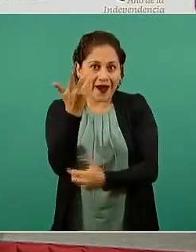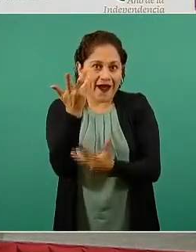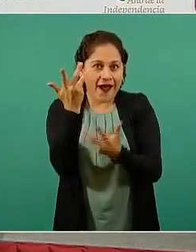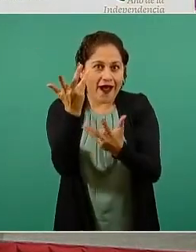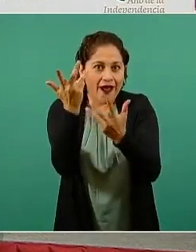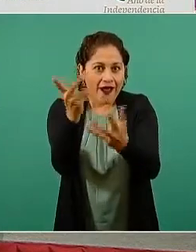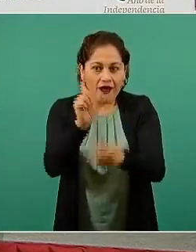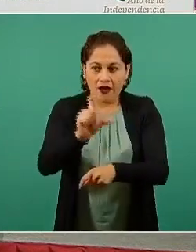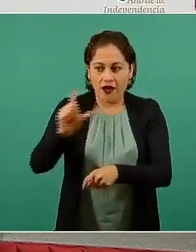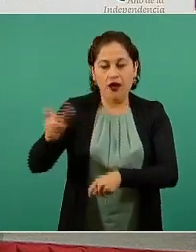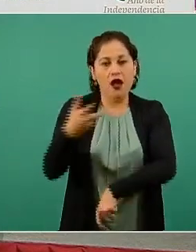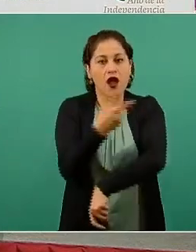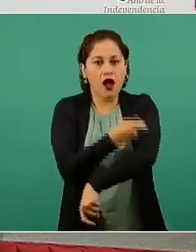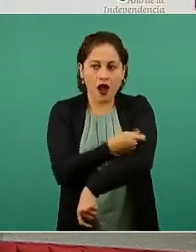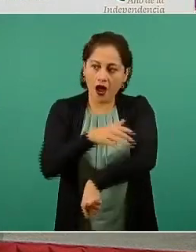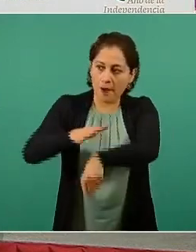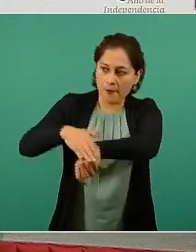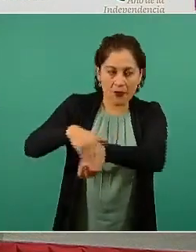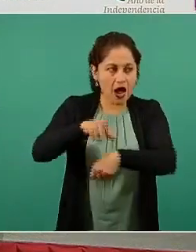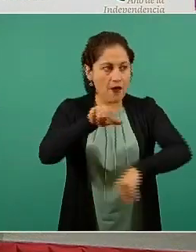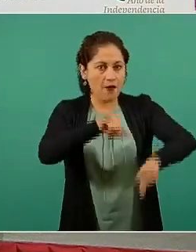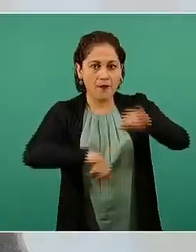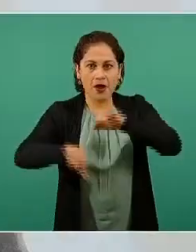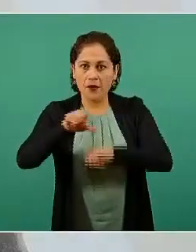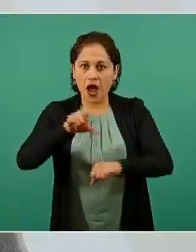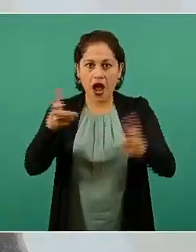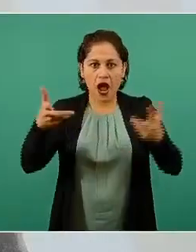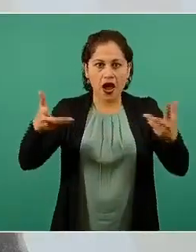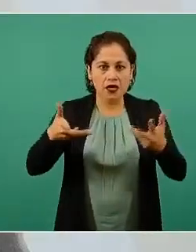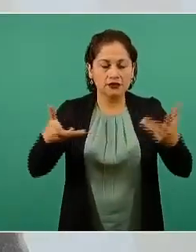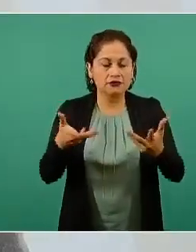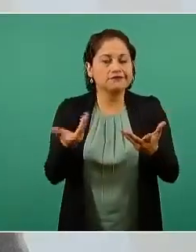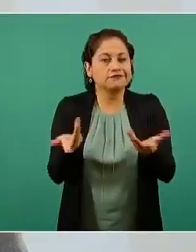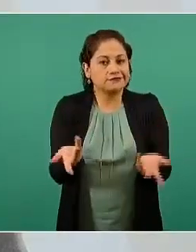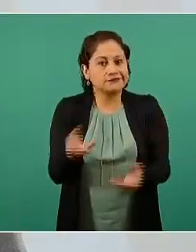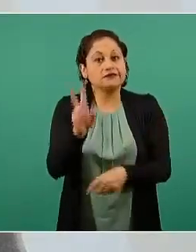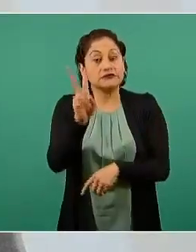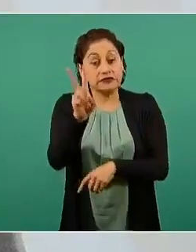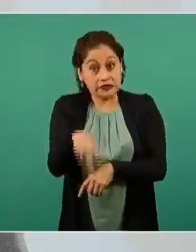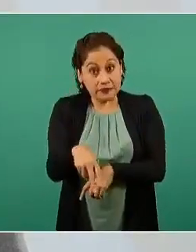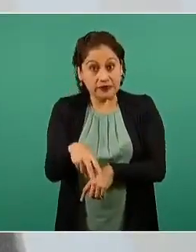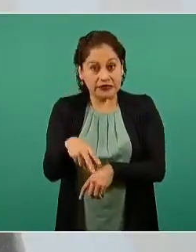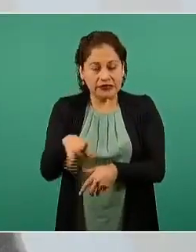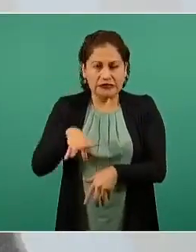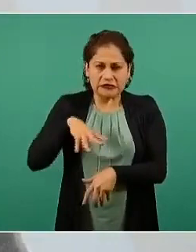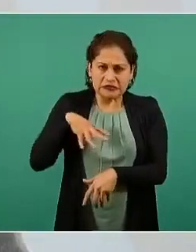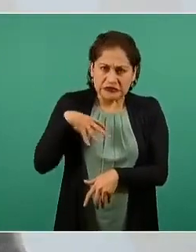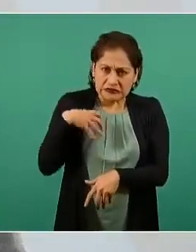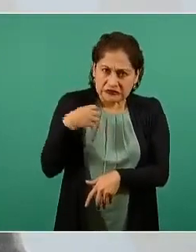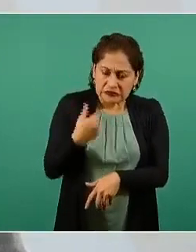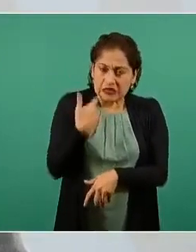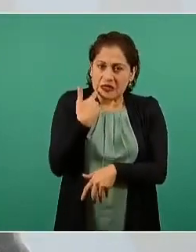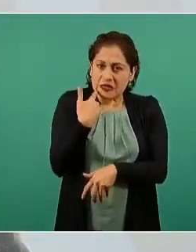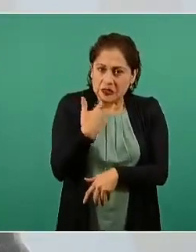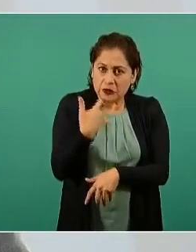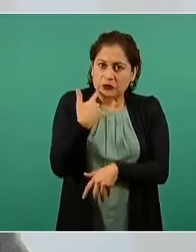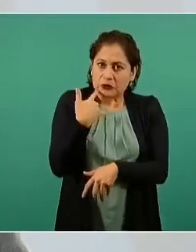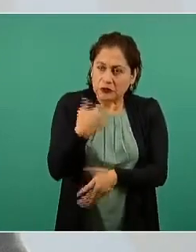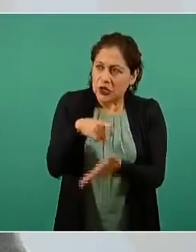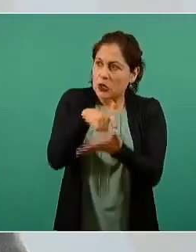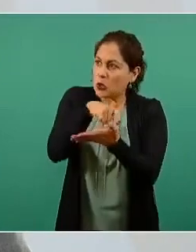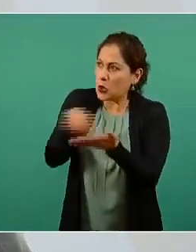necesitaba producir vacunas, así que en ese sentido el desafío de la compra de los insumos, de la transferencia